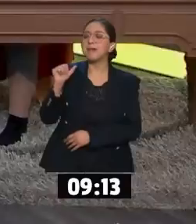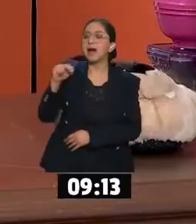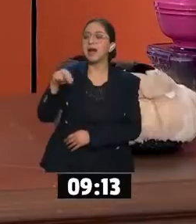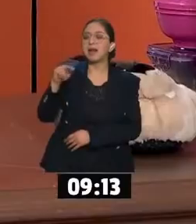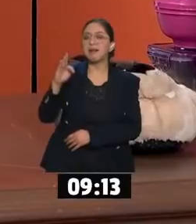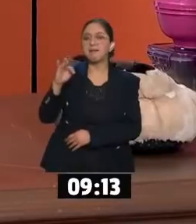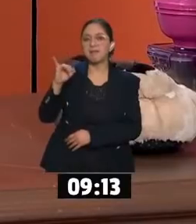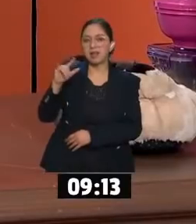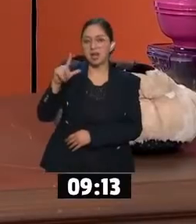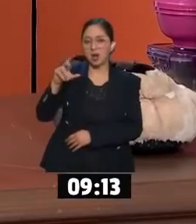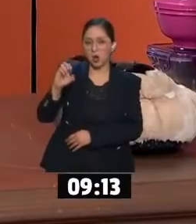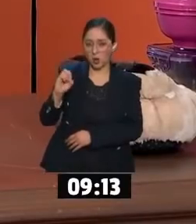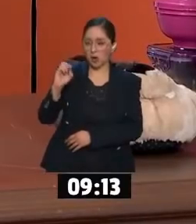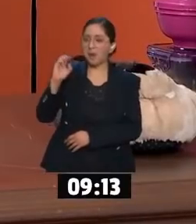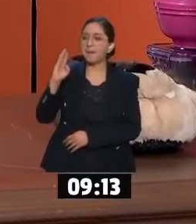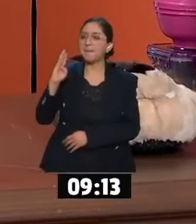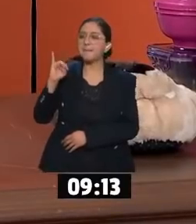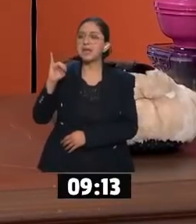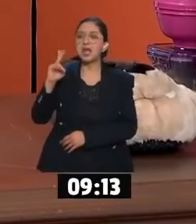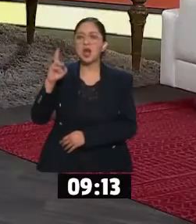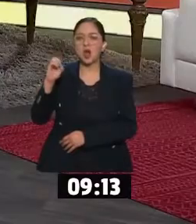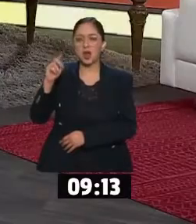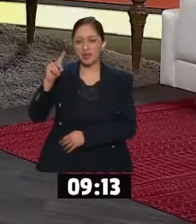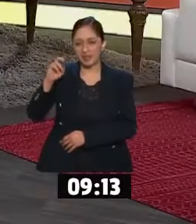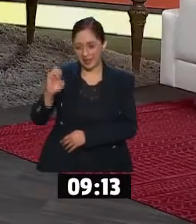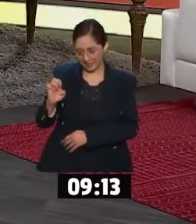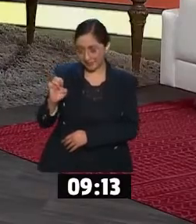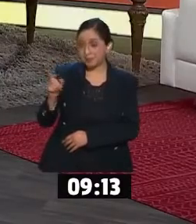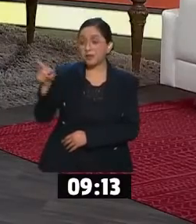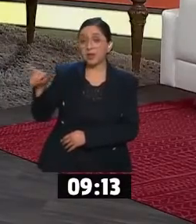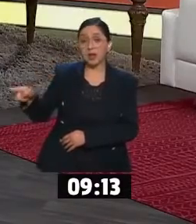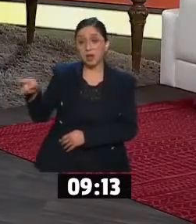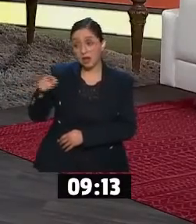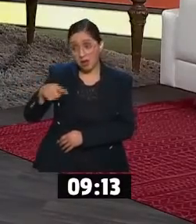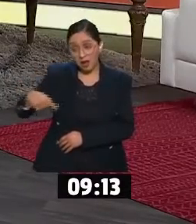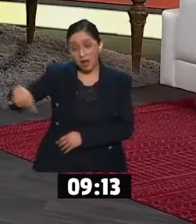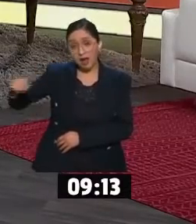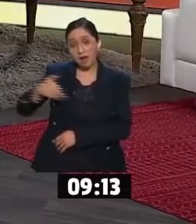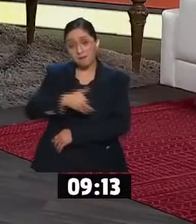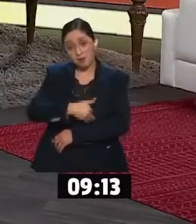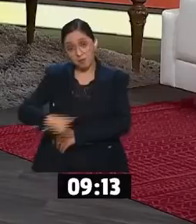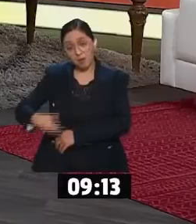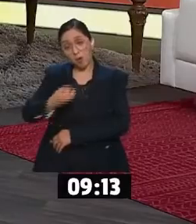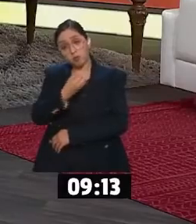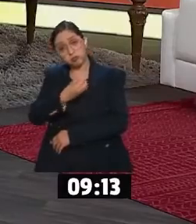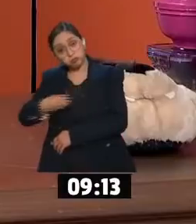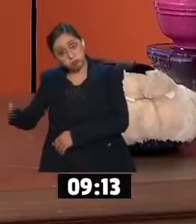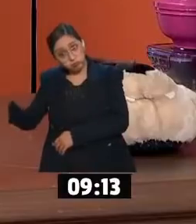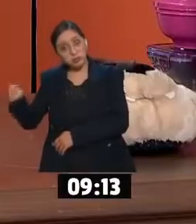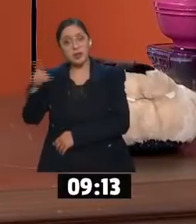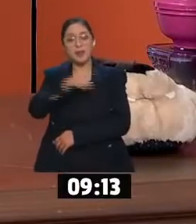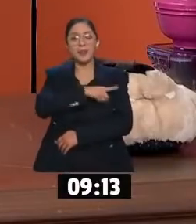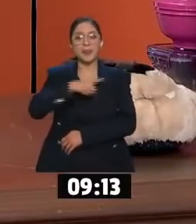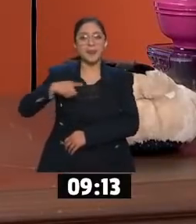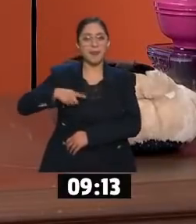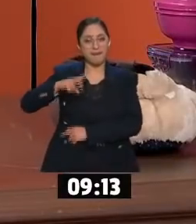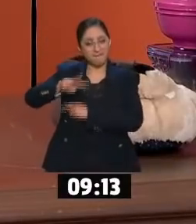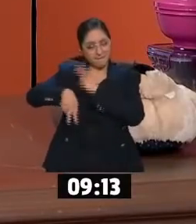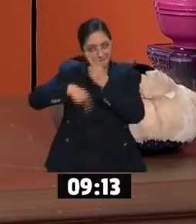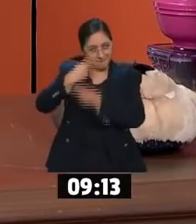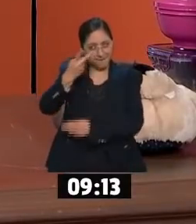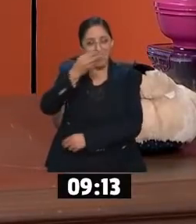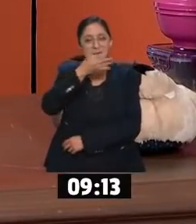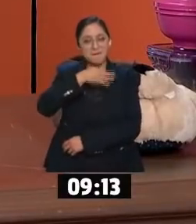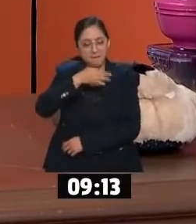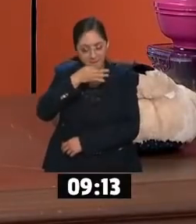y cómo a fuerzas los obliga la familia Burrón a ir a la fiesta, porque el señor Burrón no es de esos, tarará, y luego se